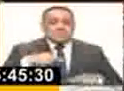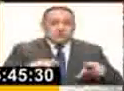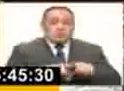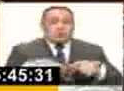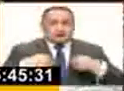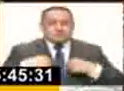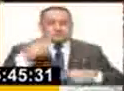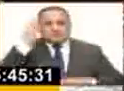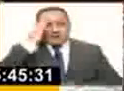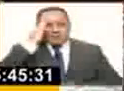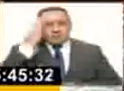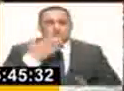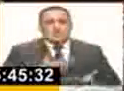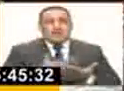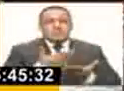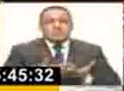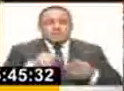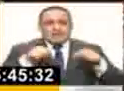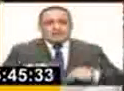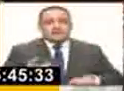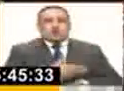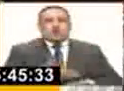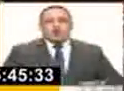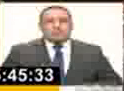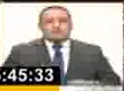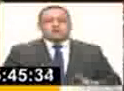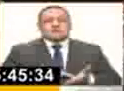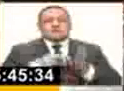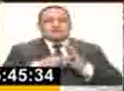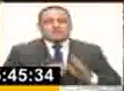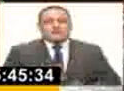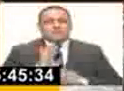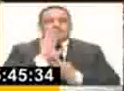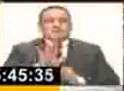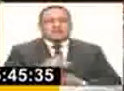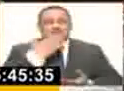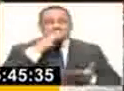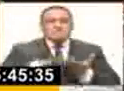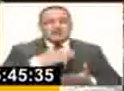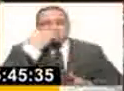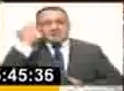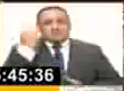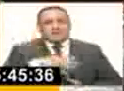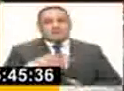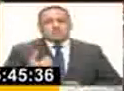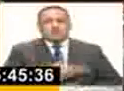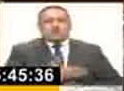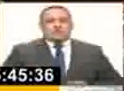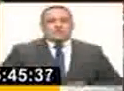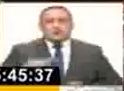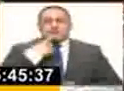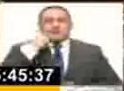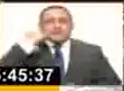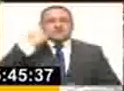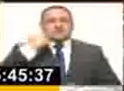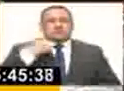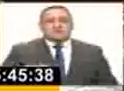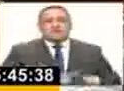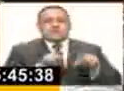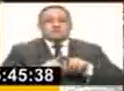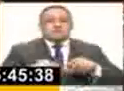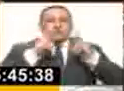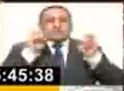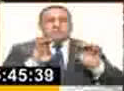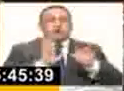en los hechos este gobierno no hace más que mostrar su absoluto desprecio por el estado de derecho por el marco